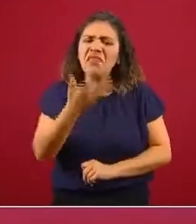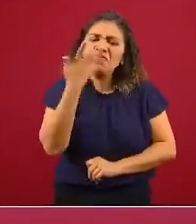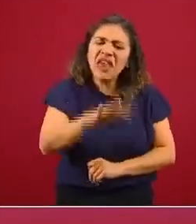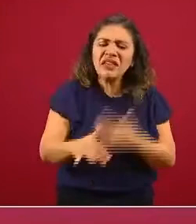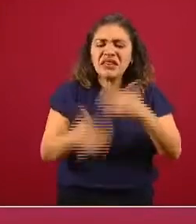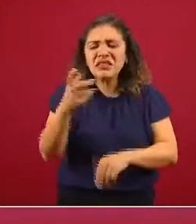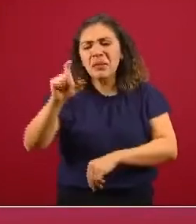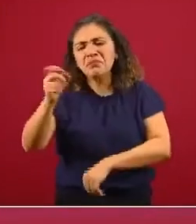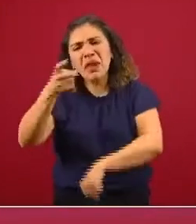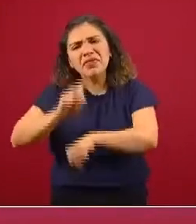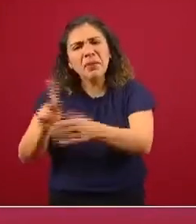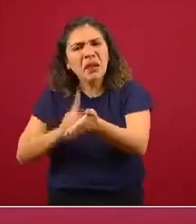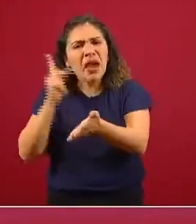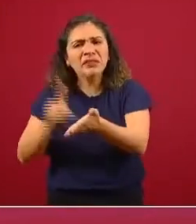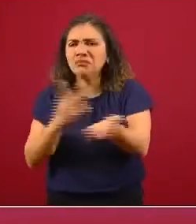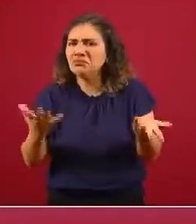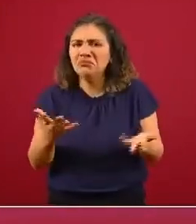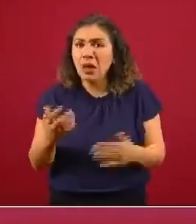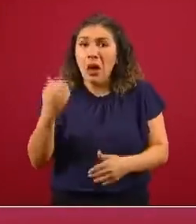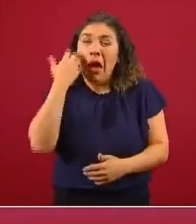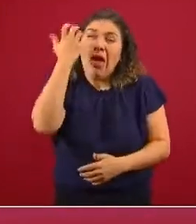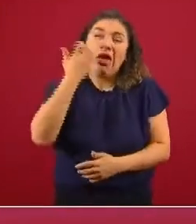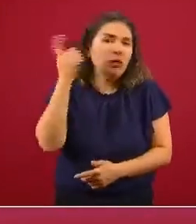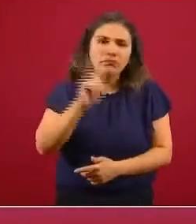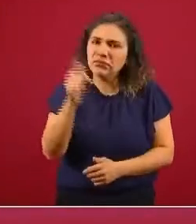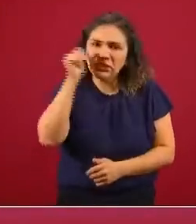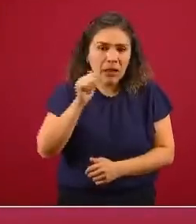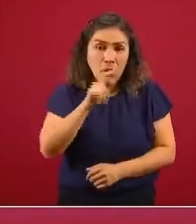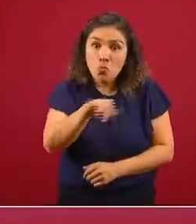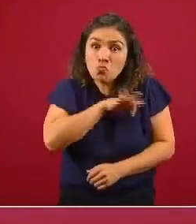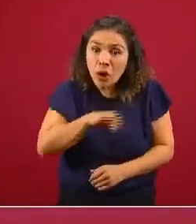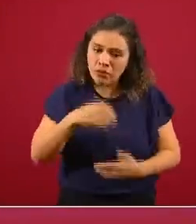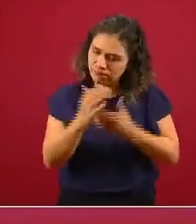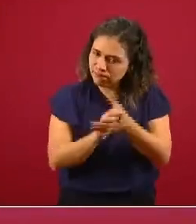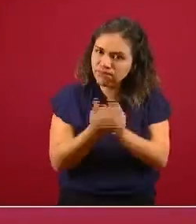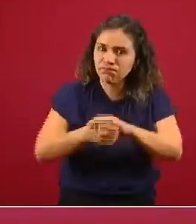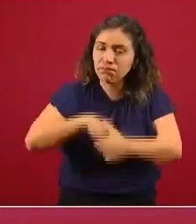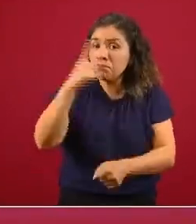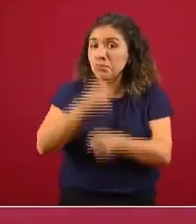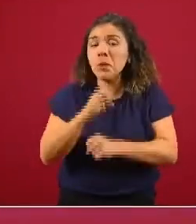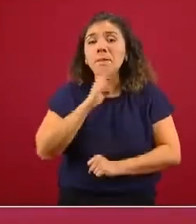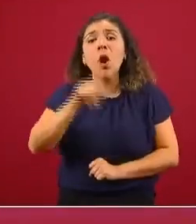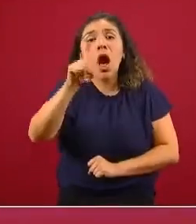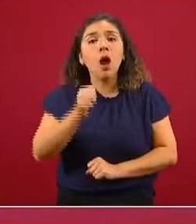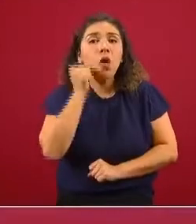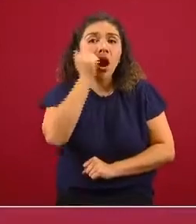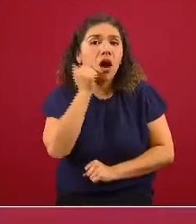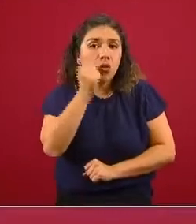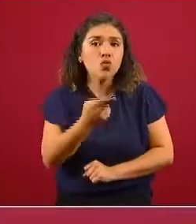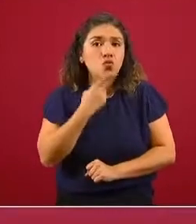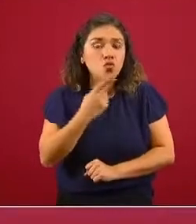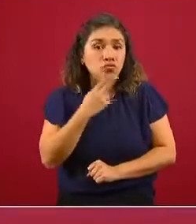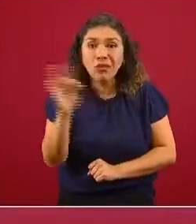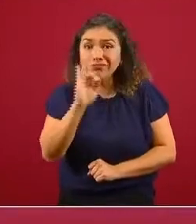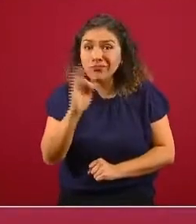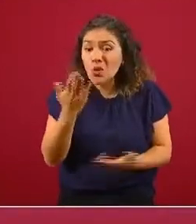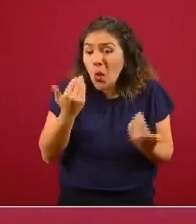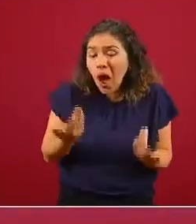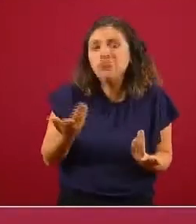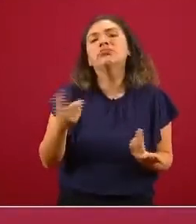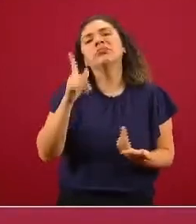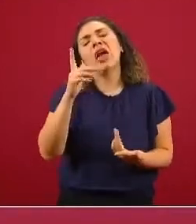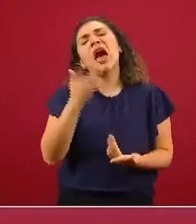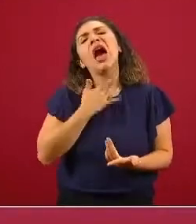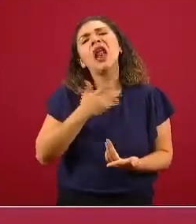15, 20 veces, no es exagerado, hay que hacerlo siempre que se pueda, preferentemente con agua y jabón, y cuando no, con